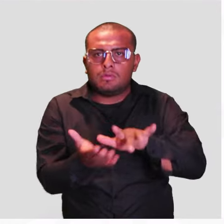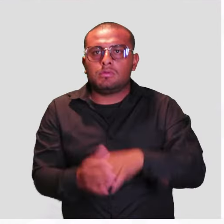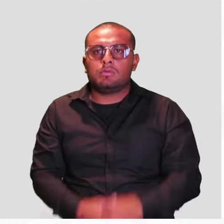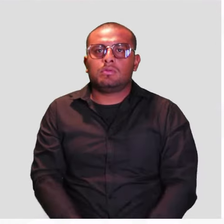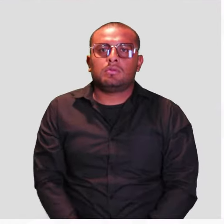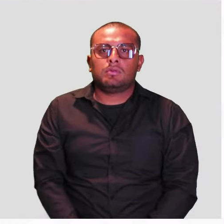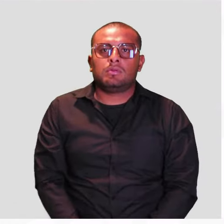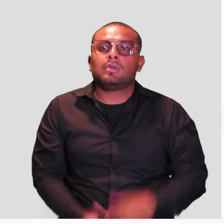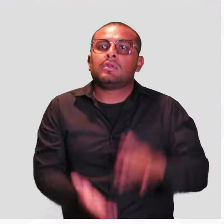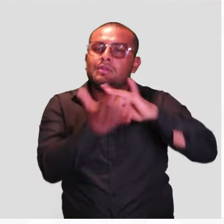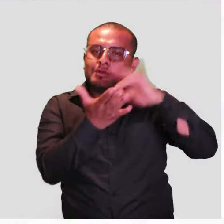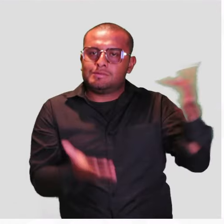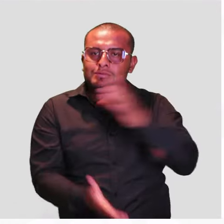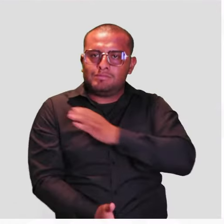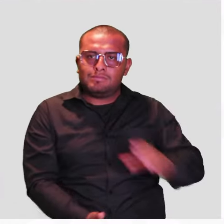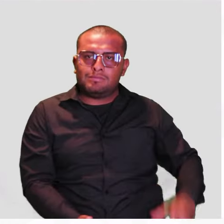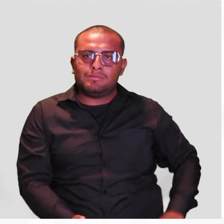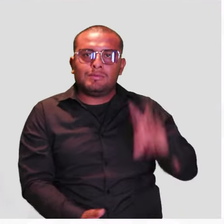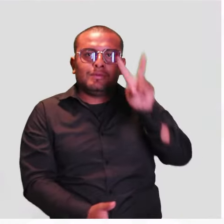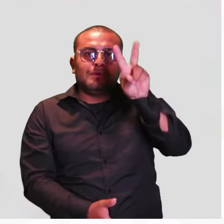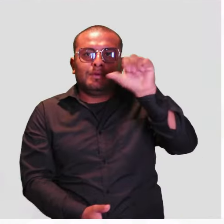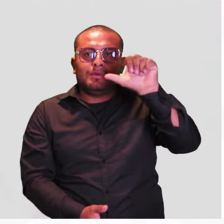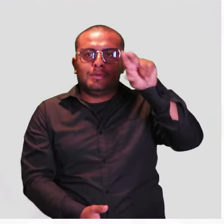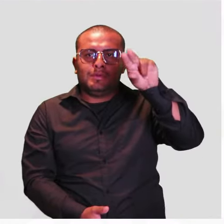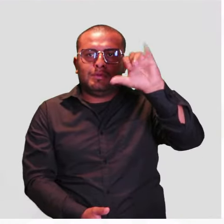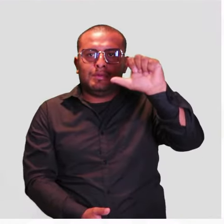Gracias, candidata Vania Camacho Galván, del PRI.